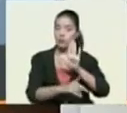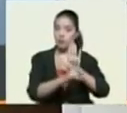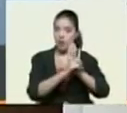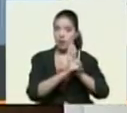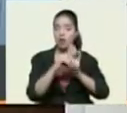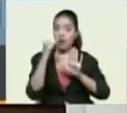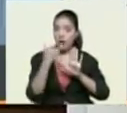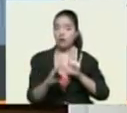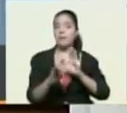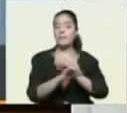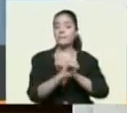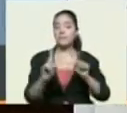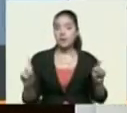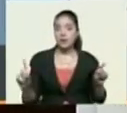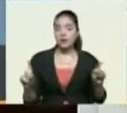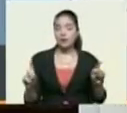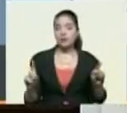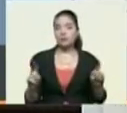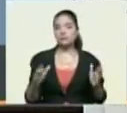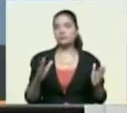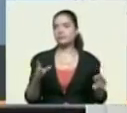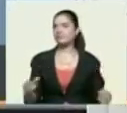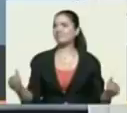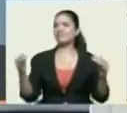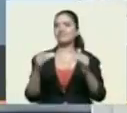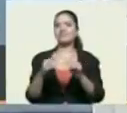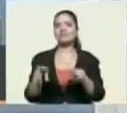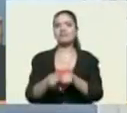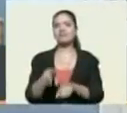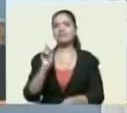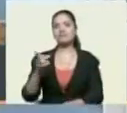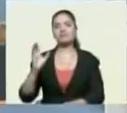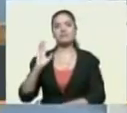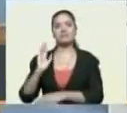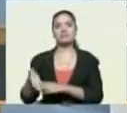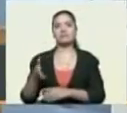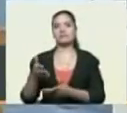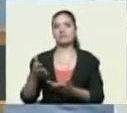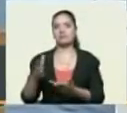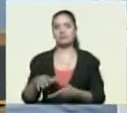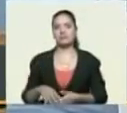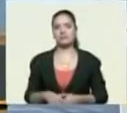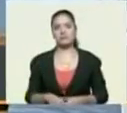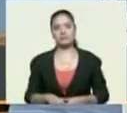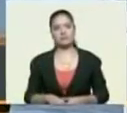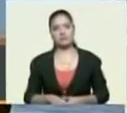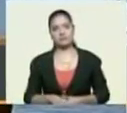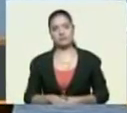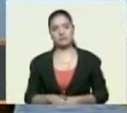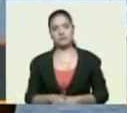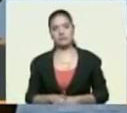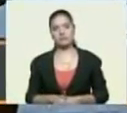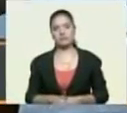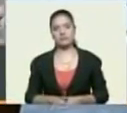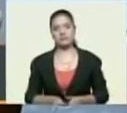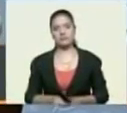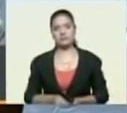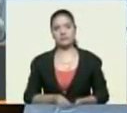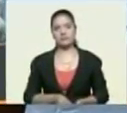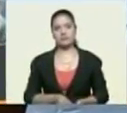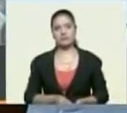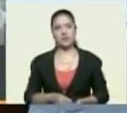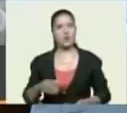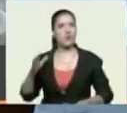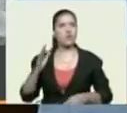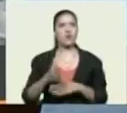Procesal Penal, como los que tienen que ser sometidos al exterminio con todo el peso de la